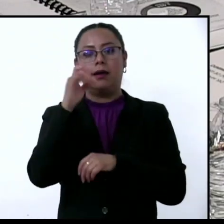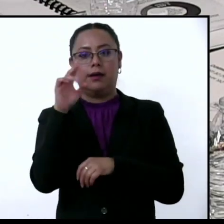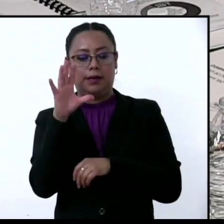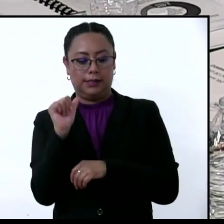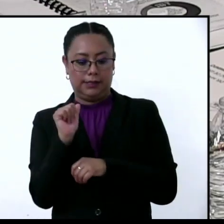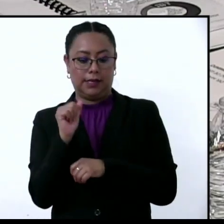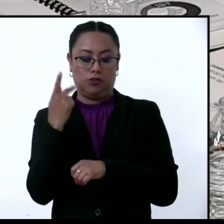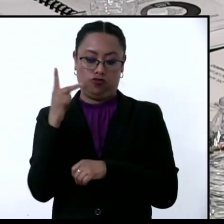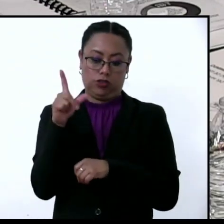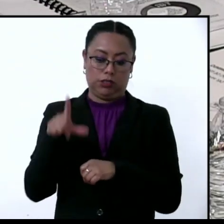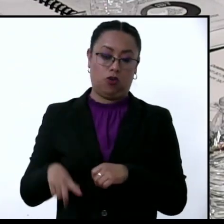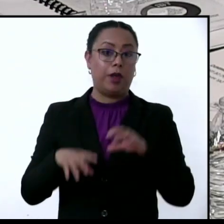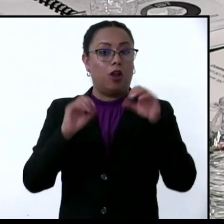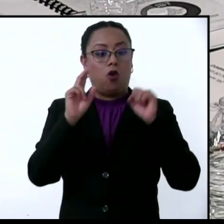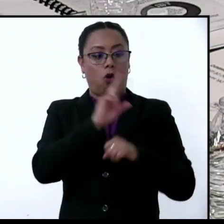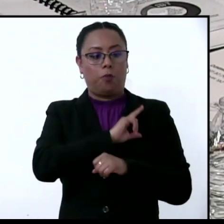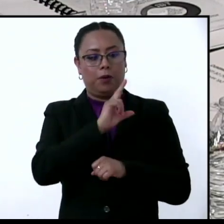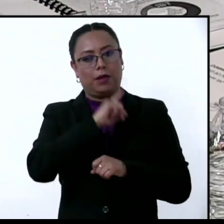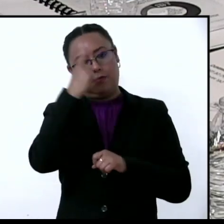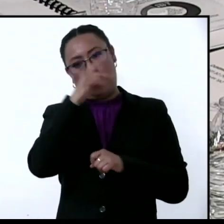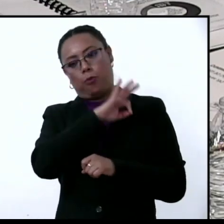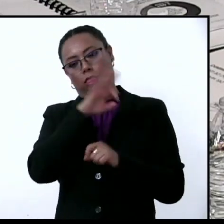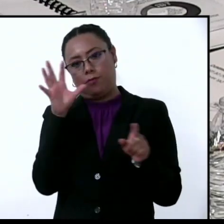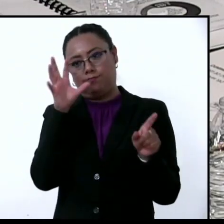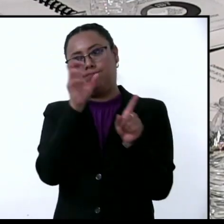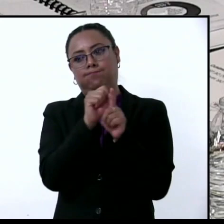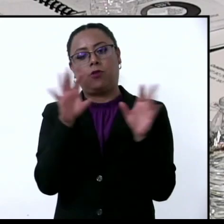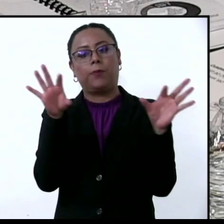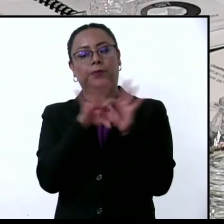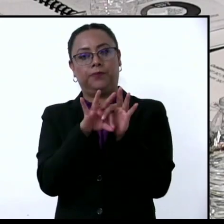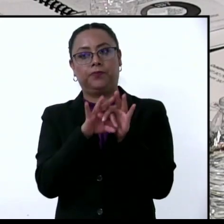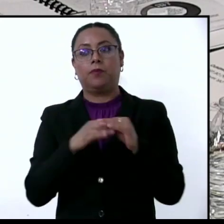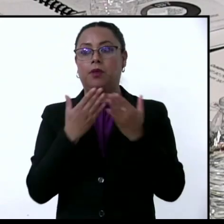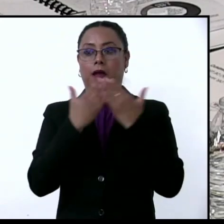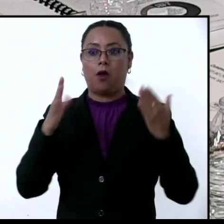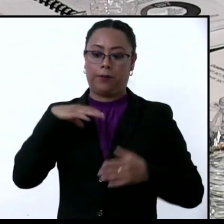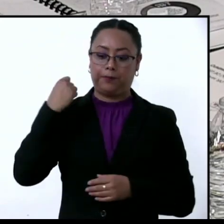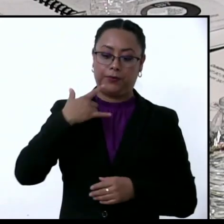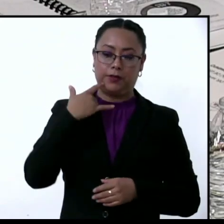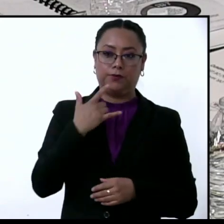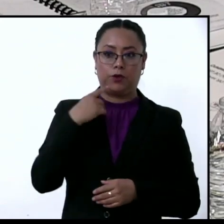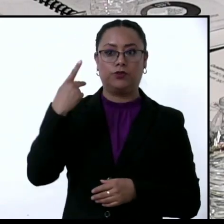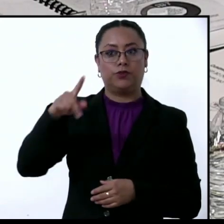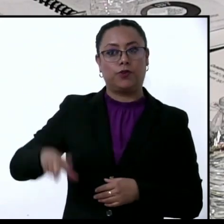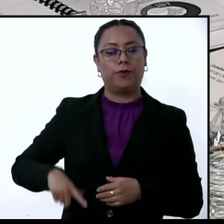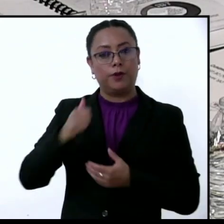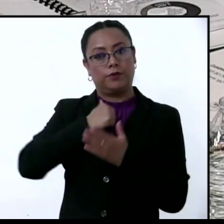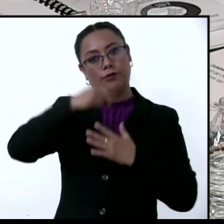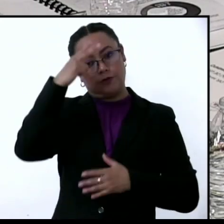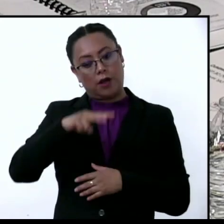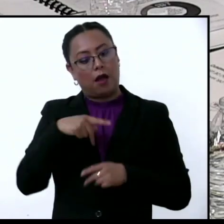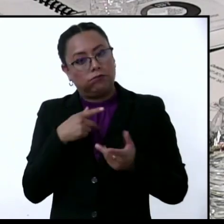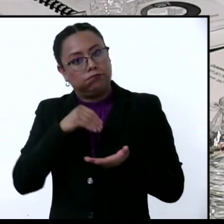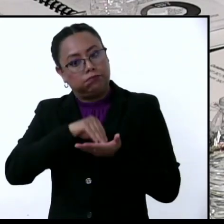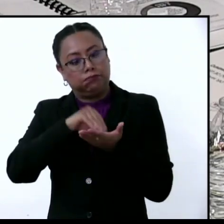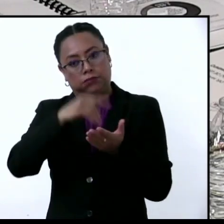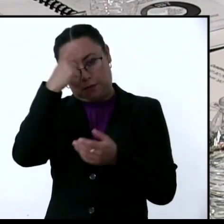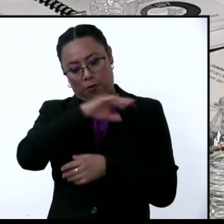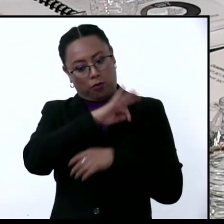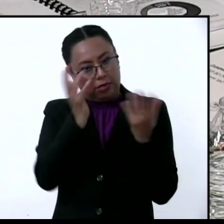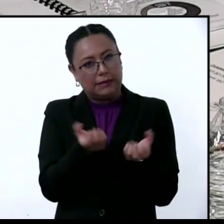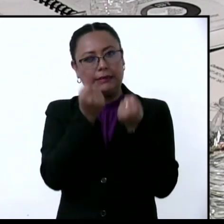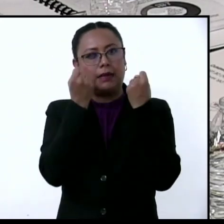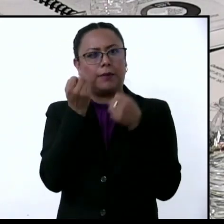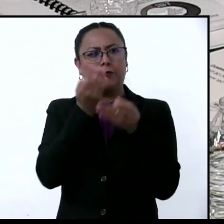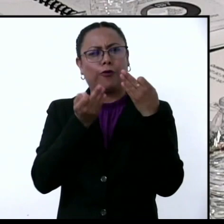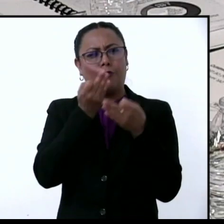privadas para lograr esto. En este sentido, los esfuerzos que el gobierno de la ciudad ha llevado a cabo para lograr el rescate económico y